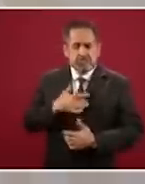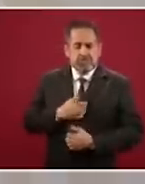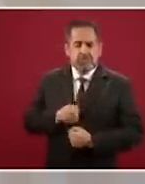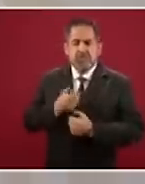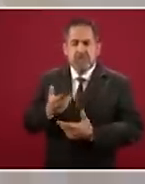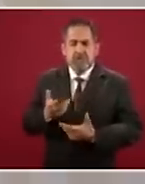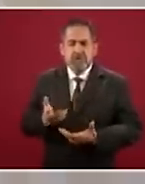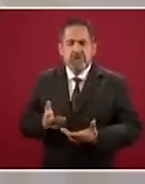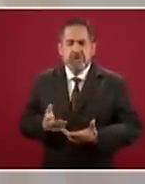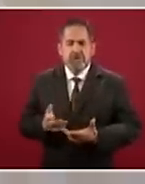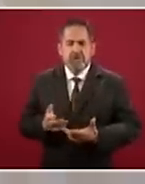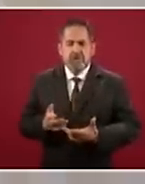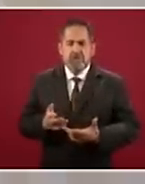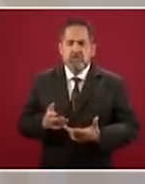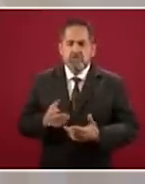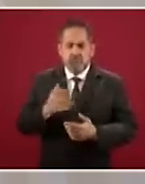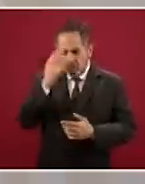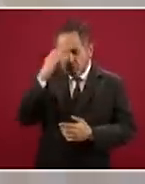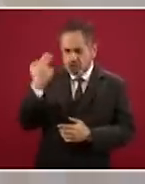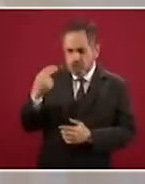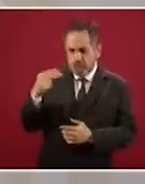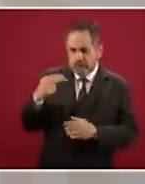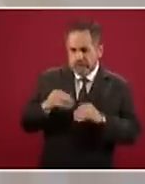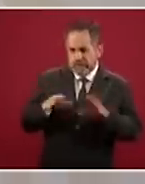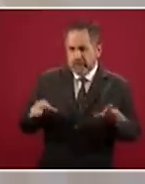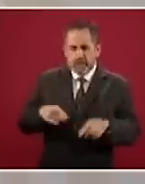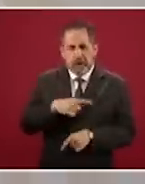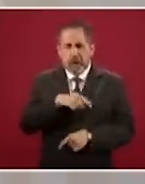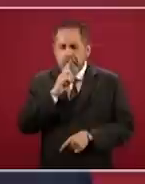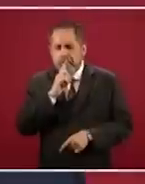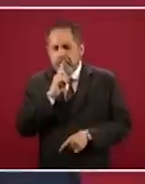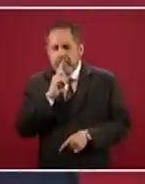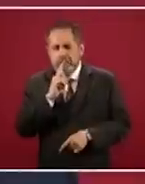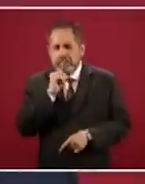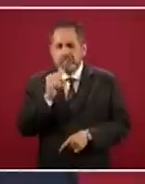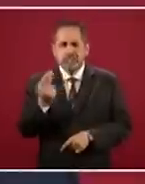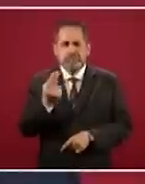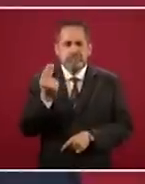que se dieran a conocer los nombres, lo hacíamos. Si no,